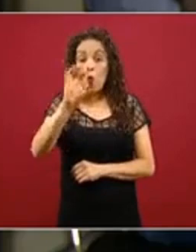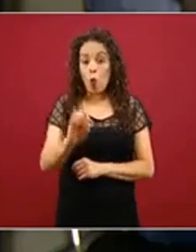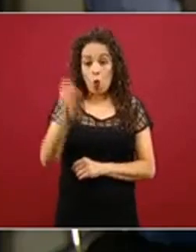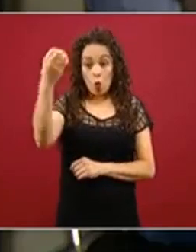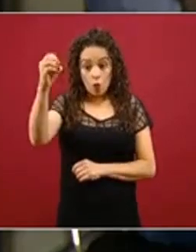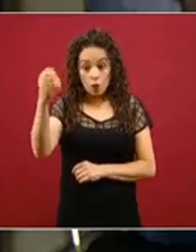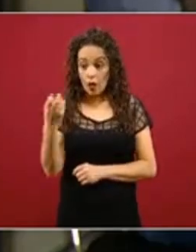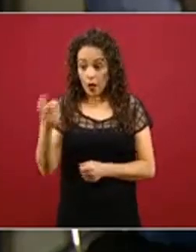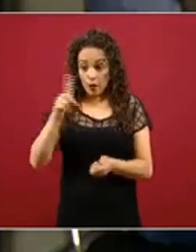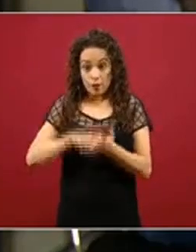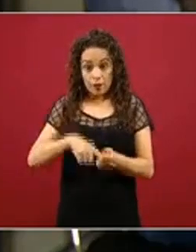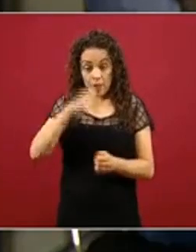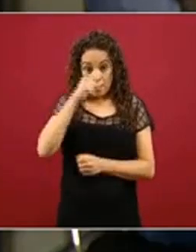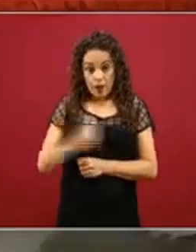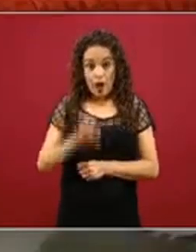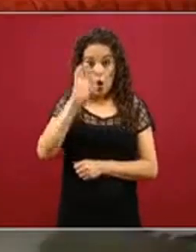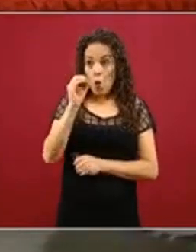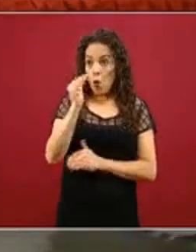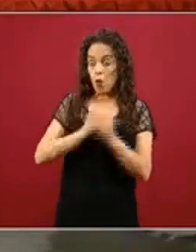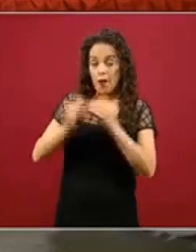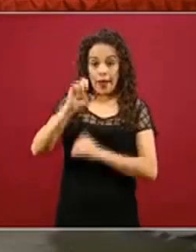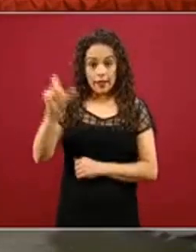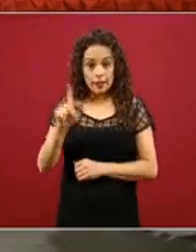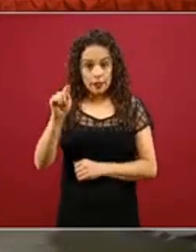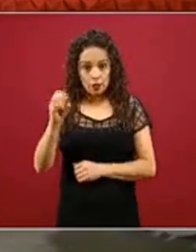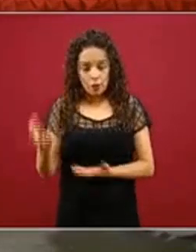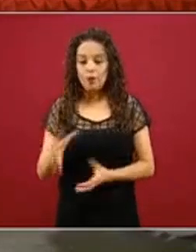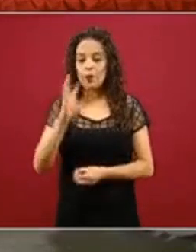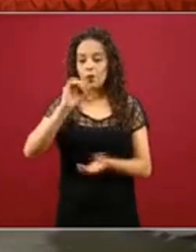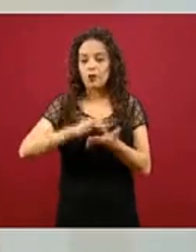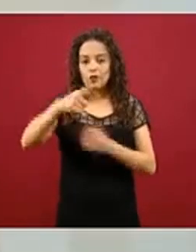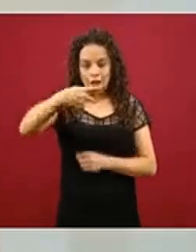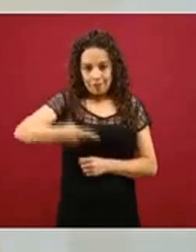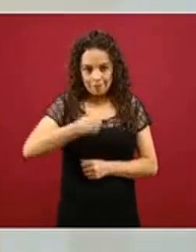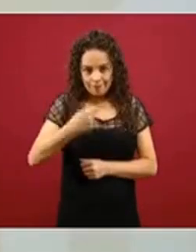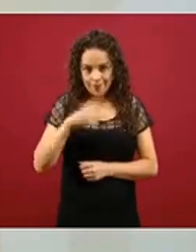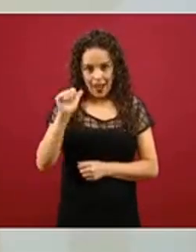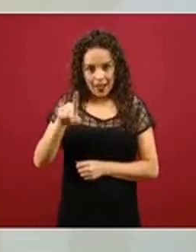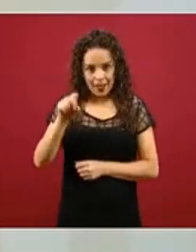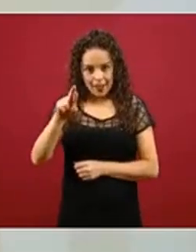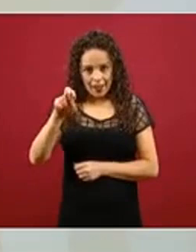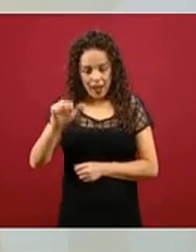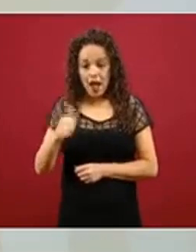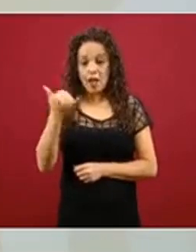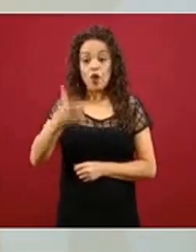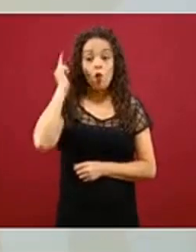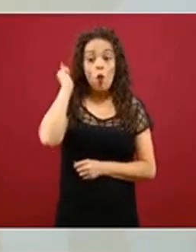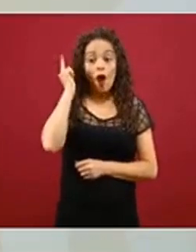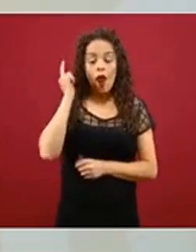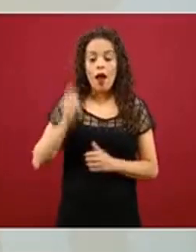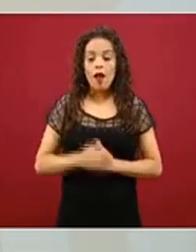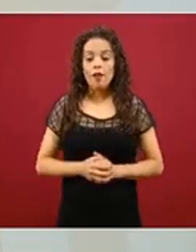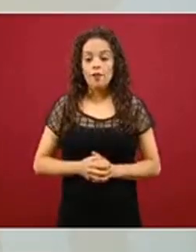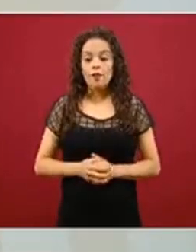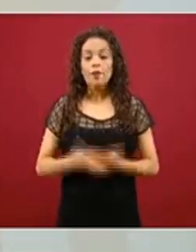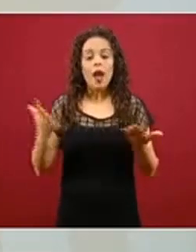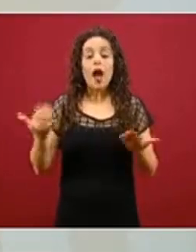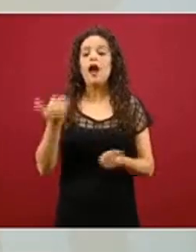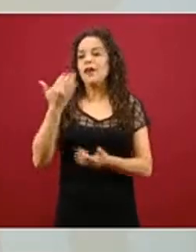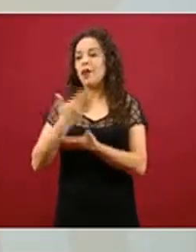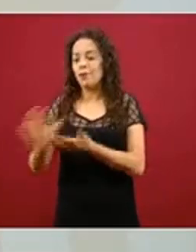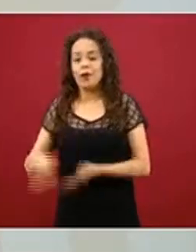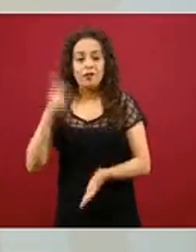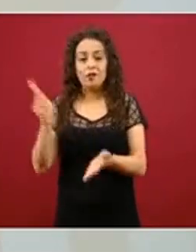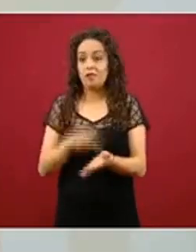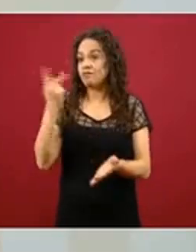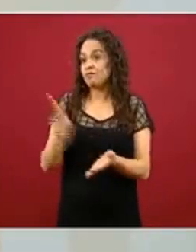¿Fue una falla o es un éxito? Gracias por la pregunta, Andrea, de Grupo Fórmula. Y ojalá, por cierto, además de todas estas veces, perdí